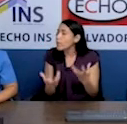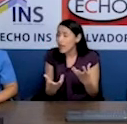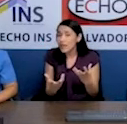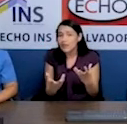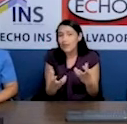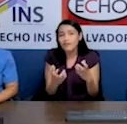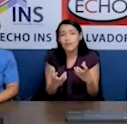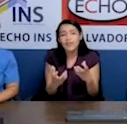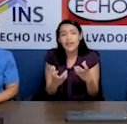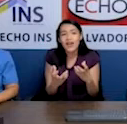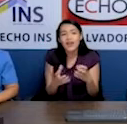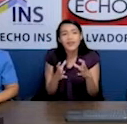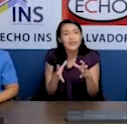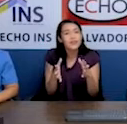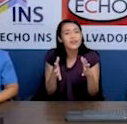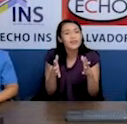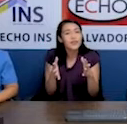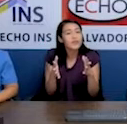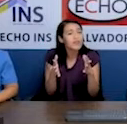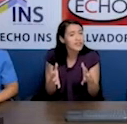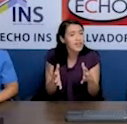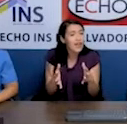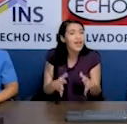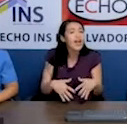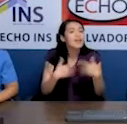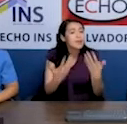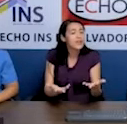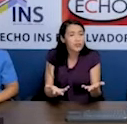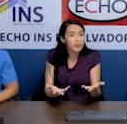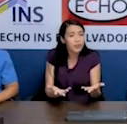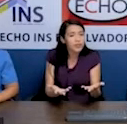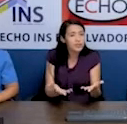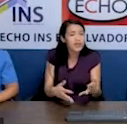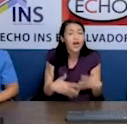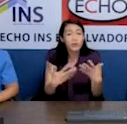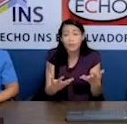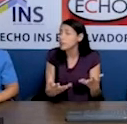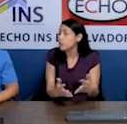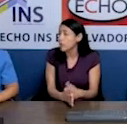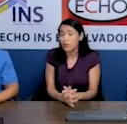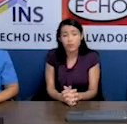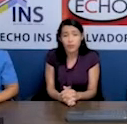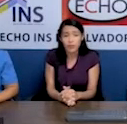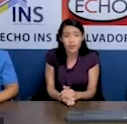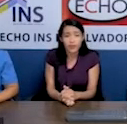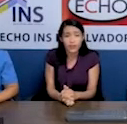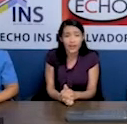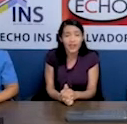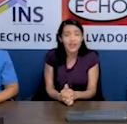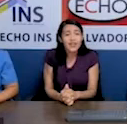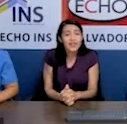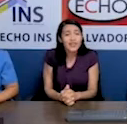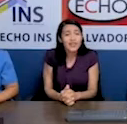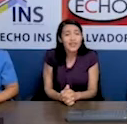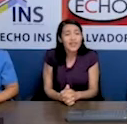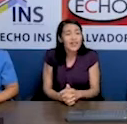a promover que la familia entre en un estado de fatiga al brindar soportes a una persona con una enfermedad